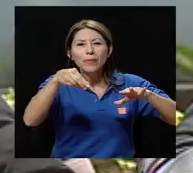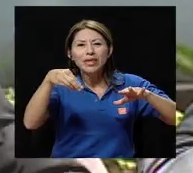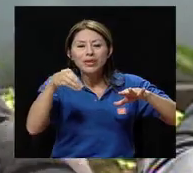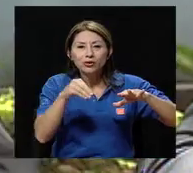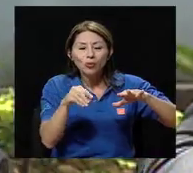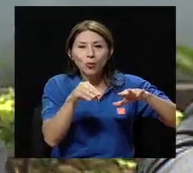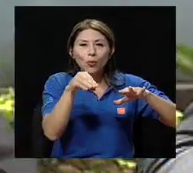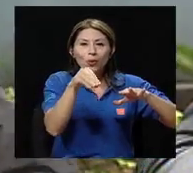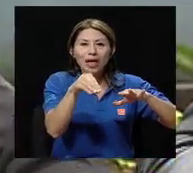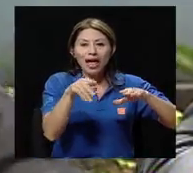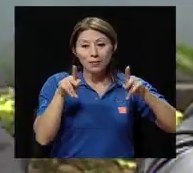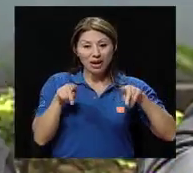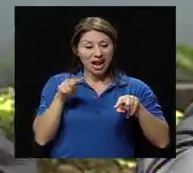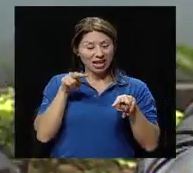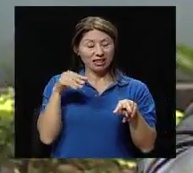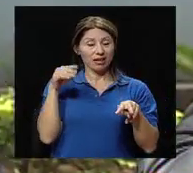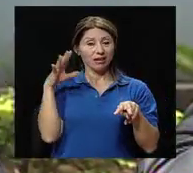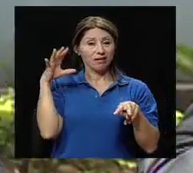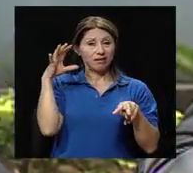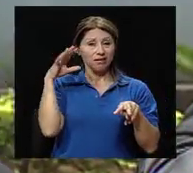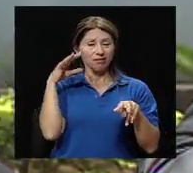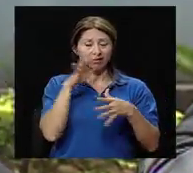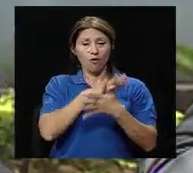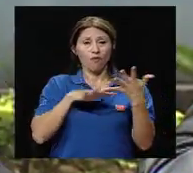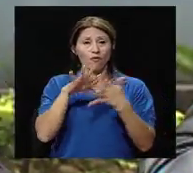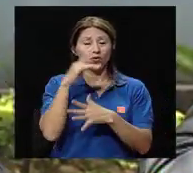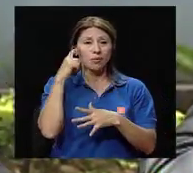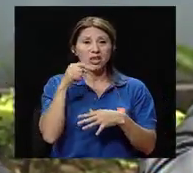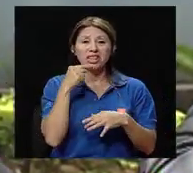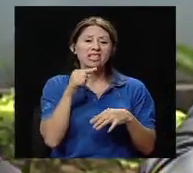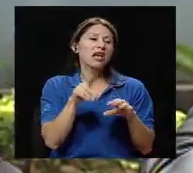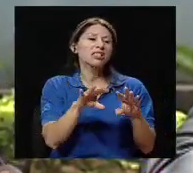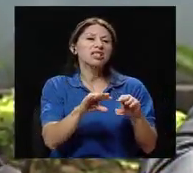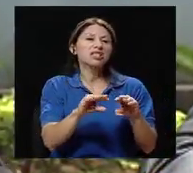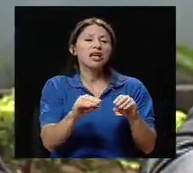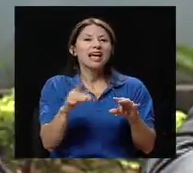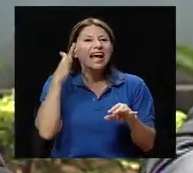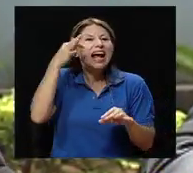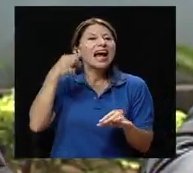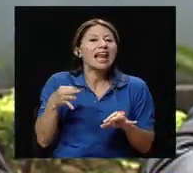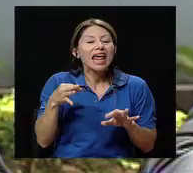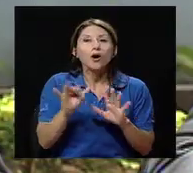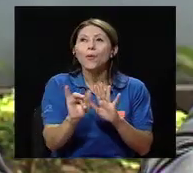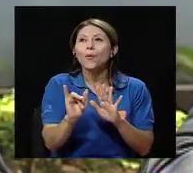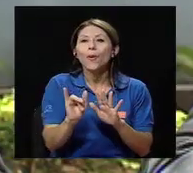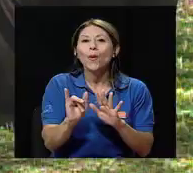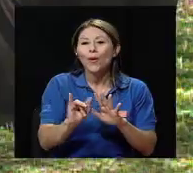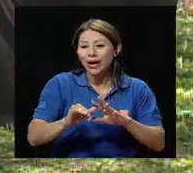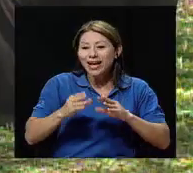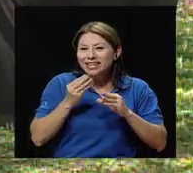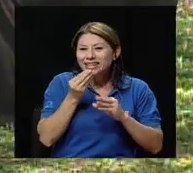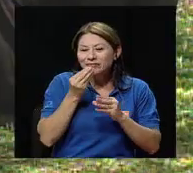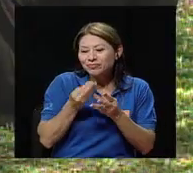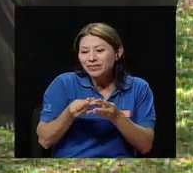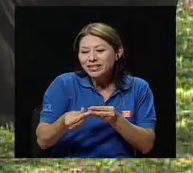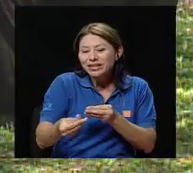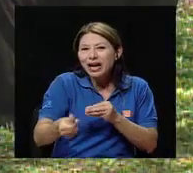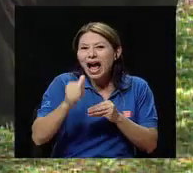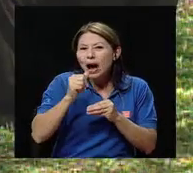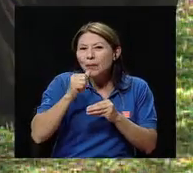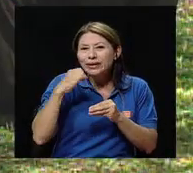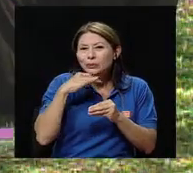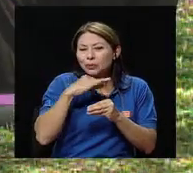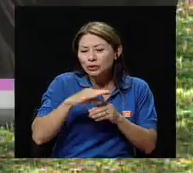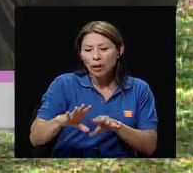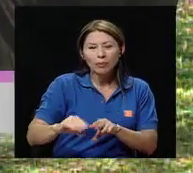charquito en el, digamos, es desplazado. Eso no quiere decir que la hembra no pueda colocar los huevos, pero eso es como como su sitio preferido. Entonces yo siento que esa es como una de